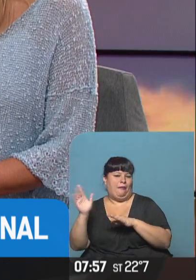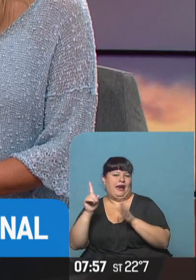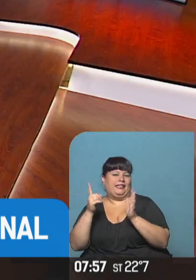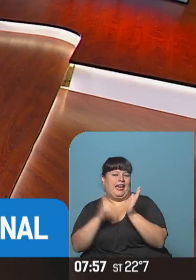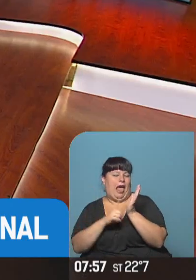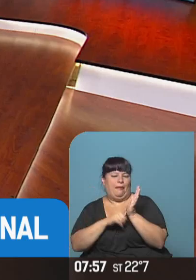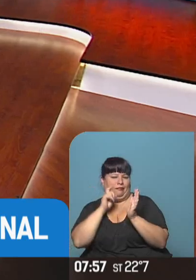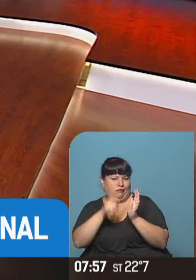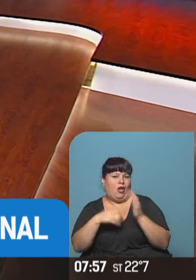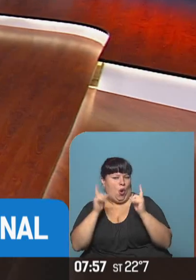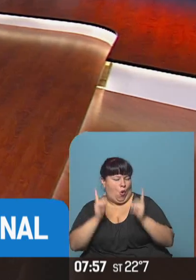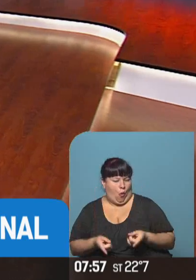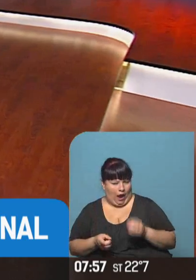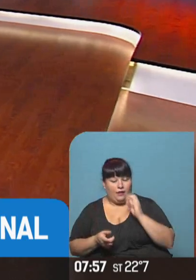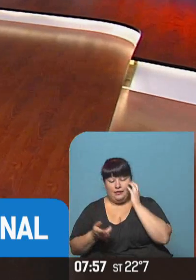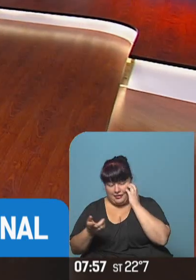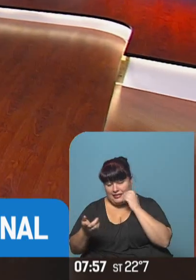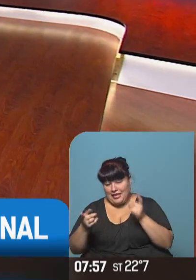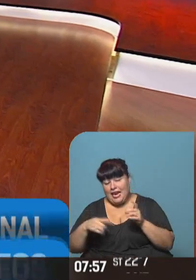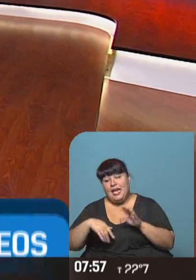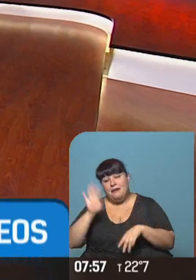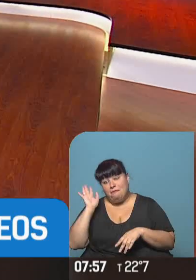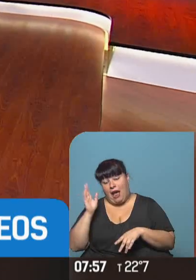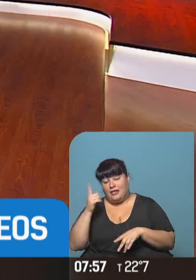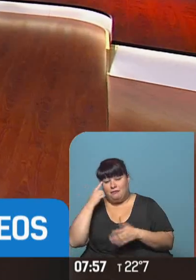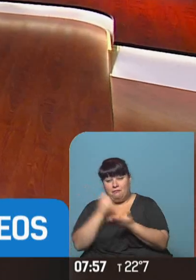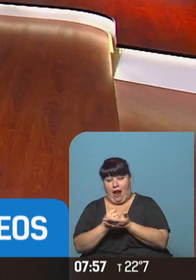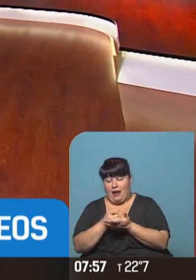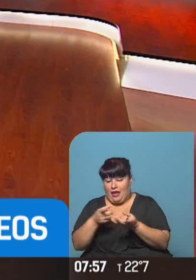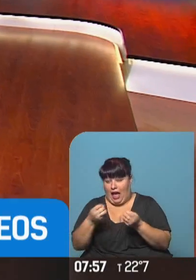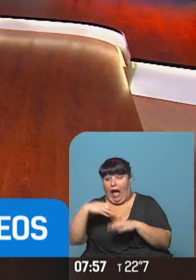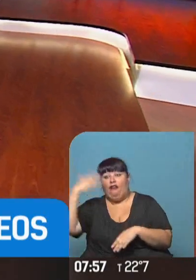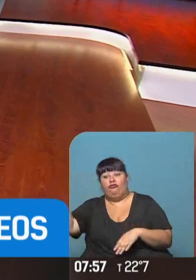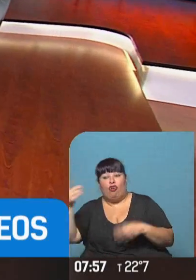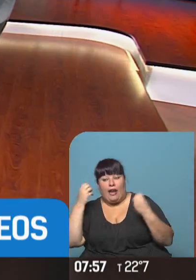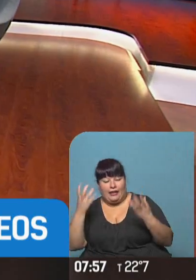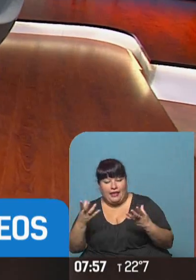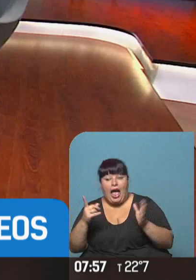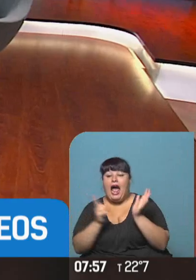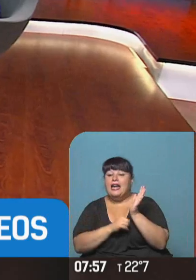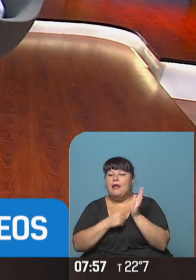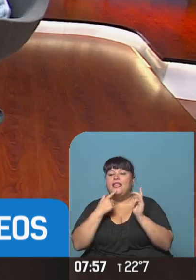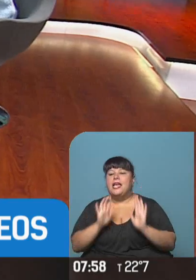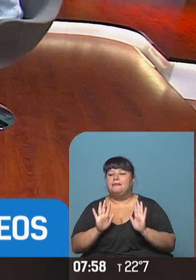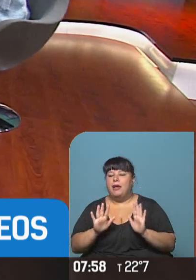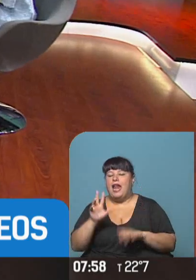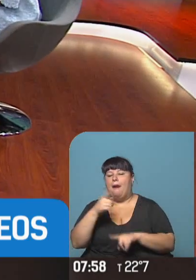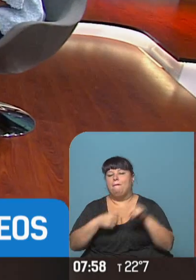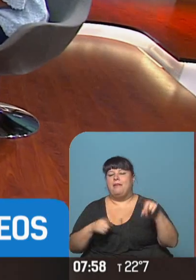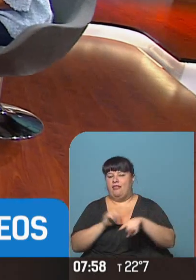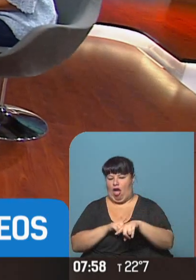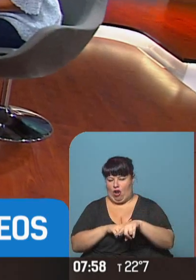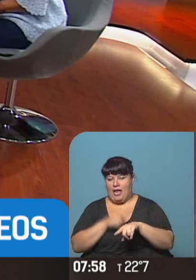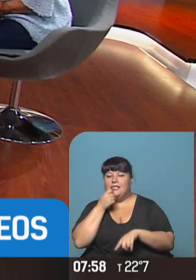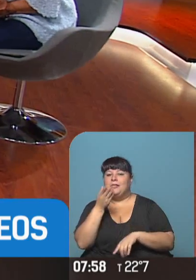de lo que dice el reglamento y se hace igual. Sí, claro. Mucho más con el antecedente de lo que estaba sucediendo afuera. El reglamento dice que hay que esperar 30 minutos. Cuando hay